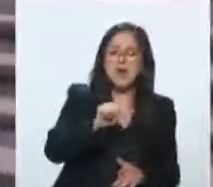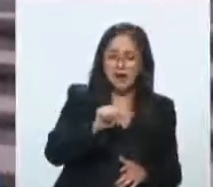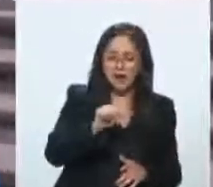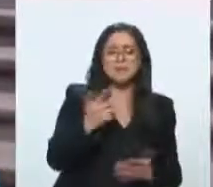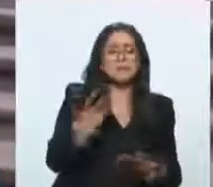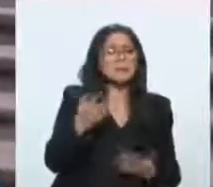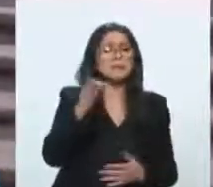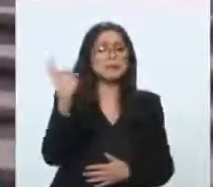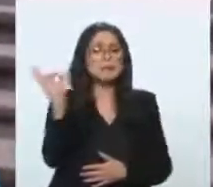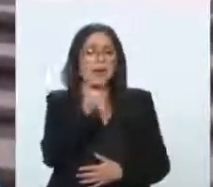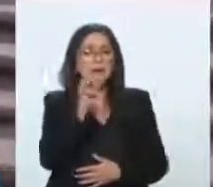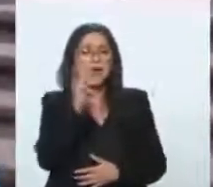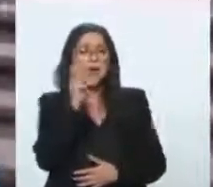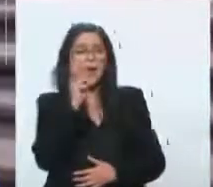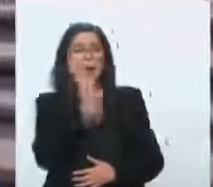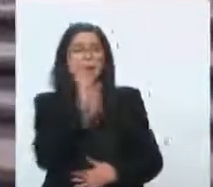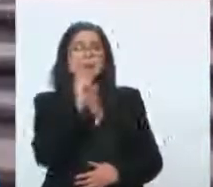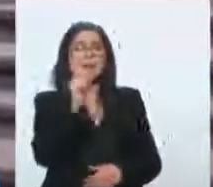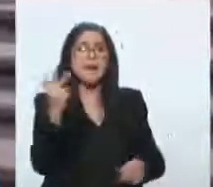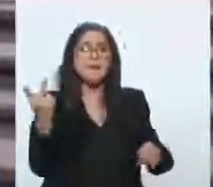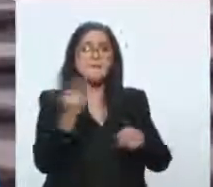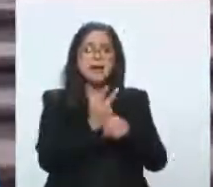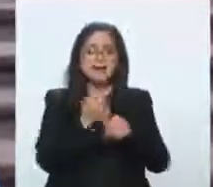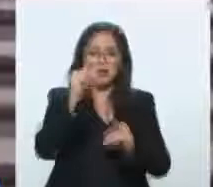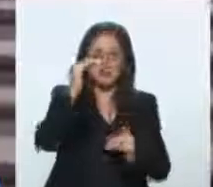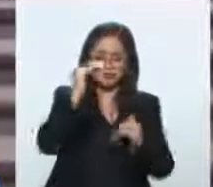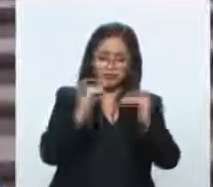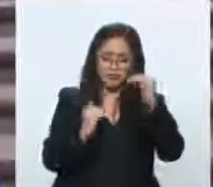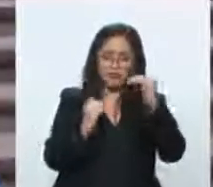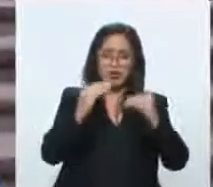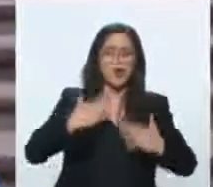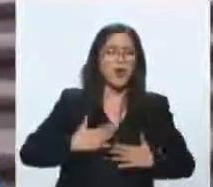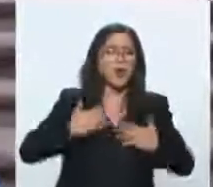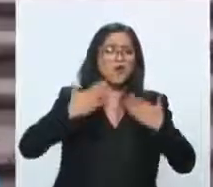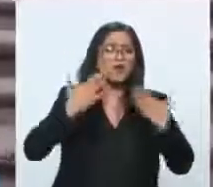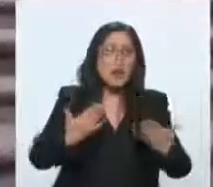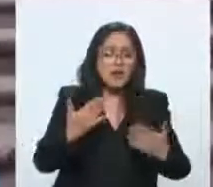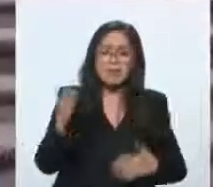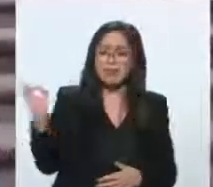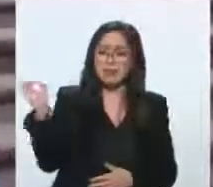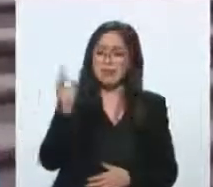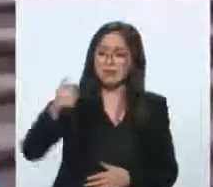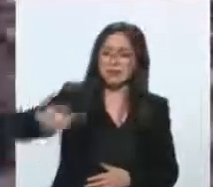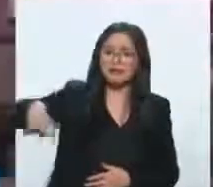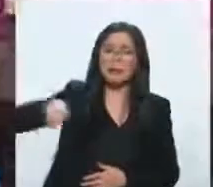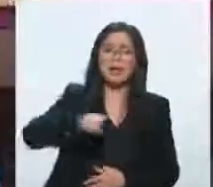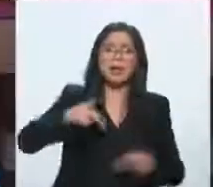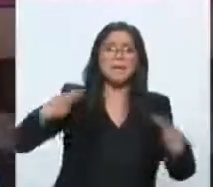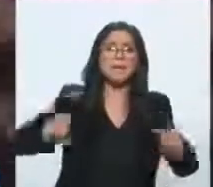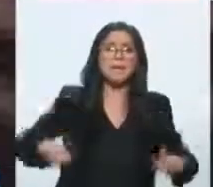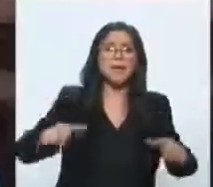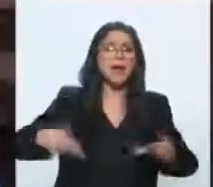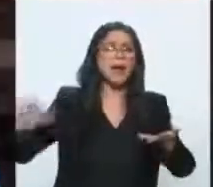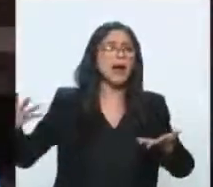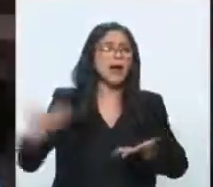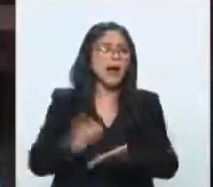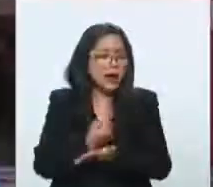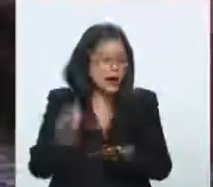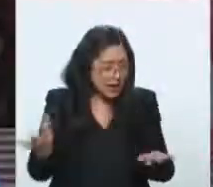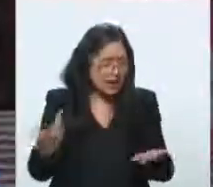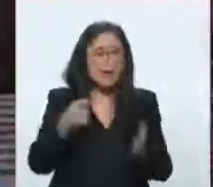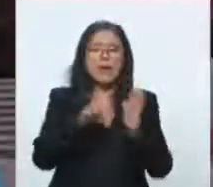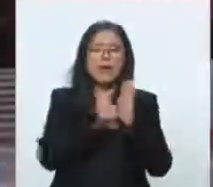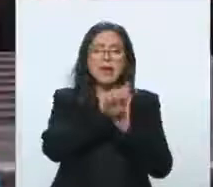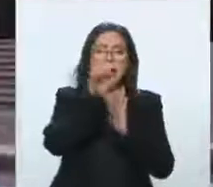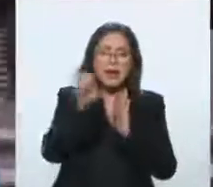muestra, reduces más los intervalos de confianza, entonces mayor la posibilidad de que haya un ganador claro. Pero te diría que en general, por ejercicios que